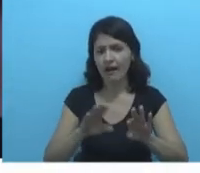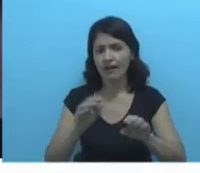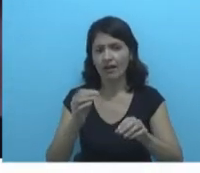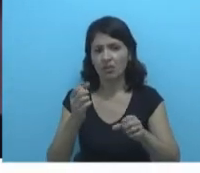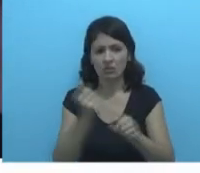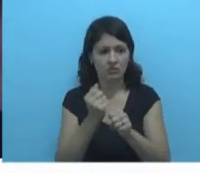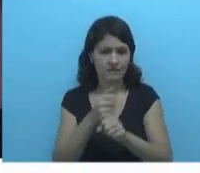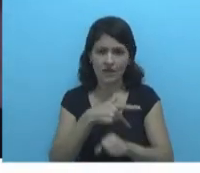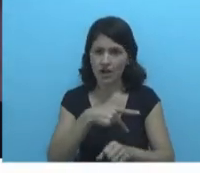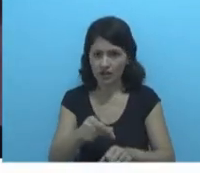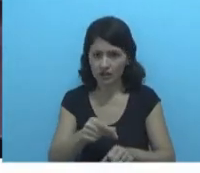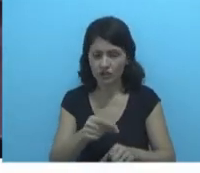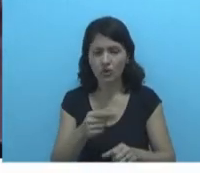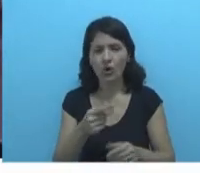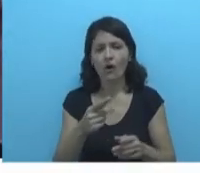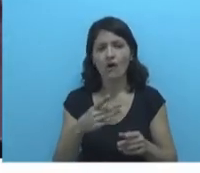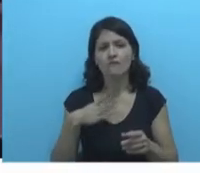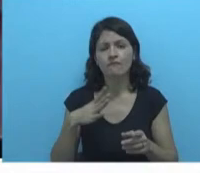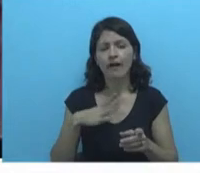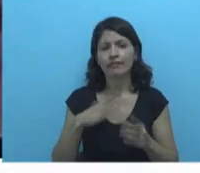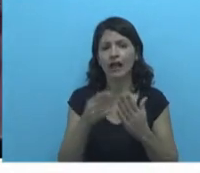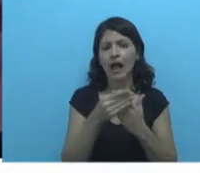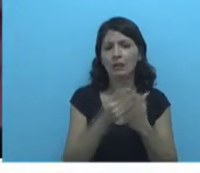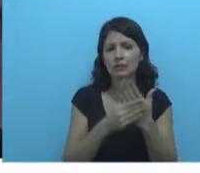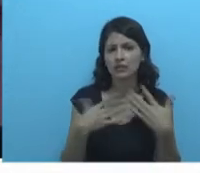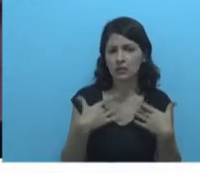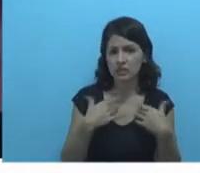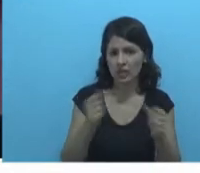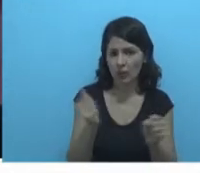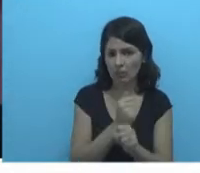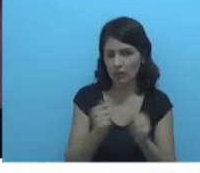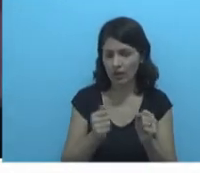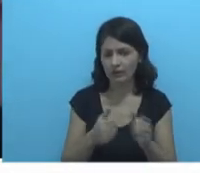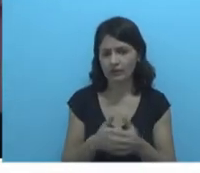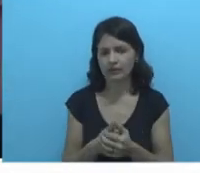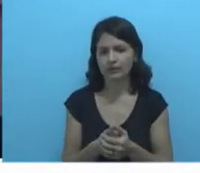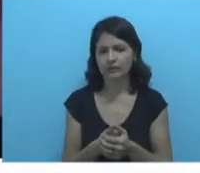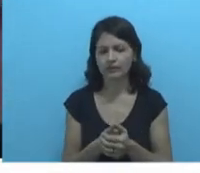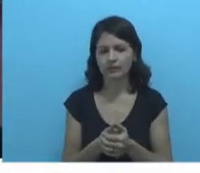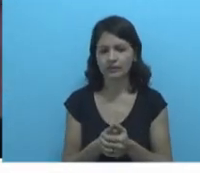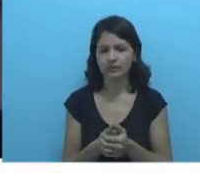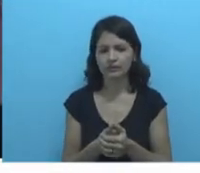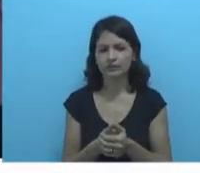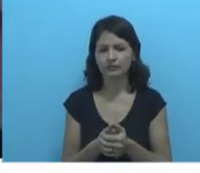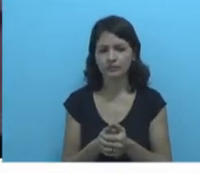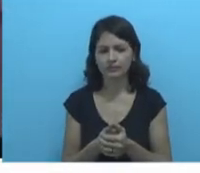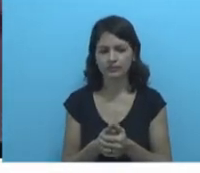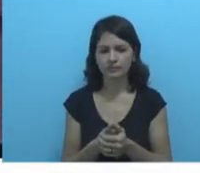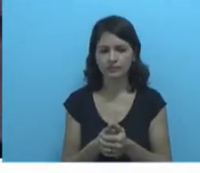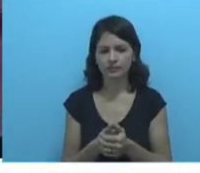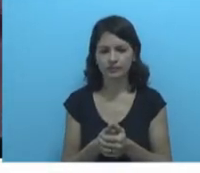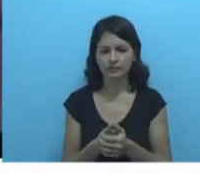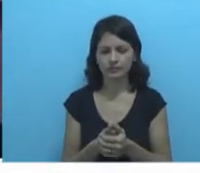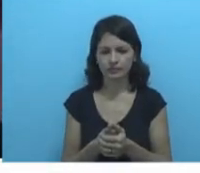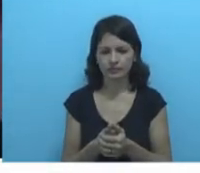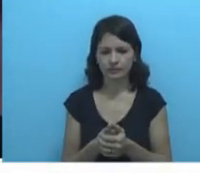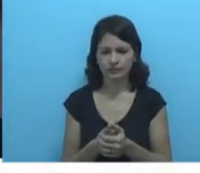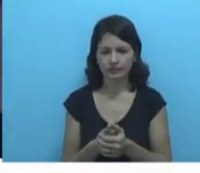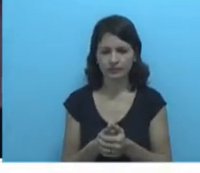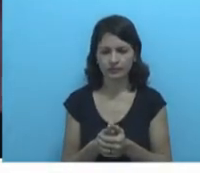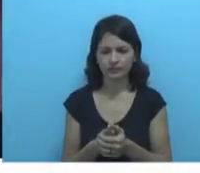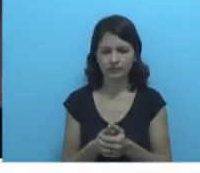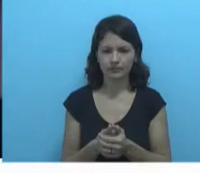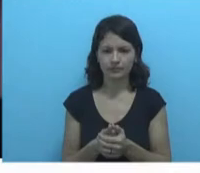el periodista, del Ministerio de Salud, para admitir su incorporación al sistema de salud pública al amparo de dudosas